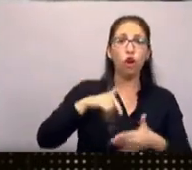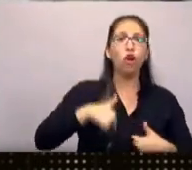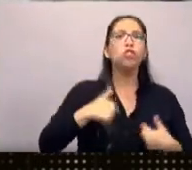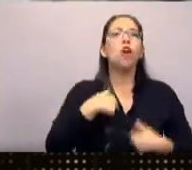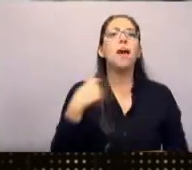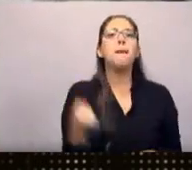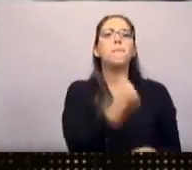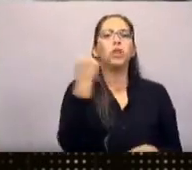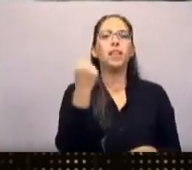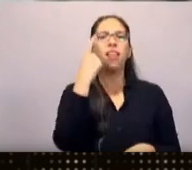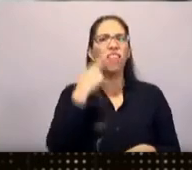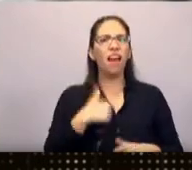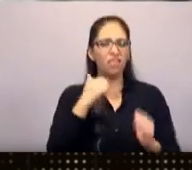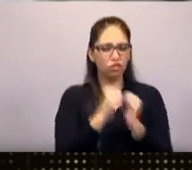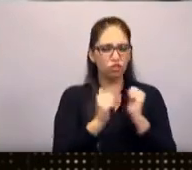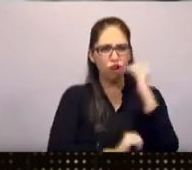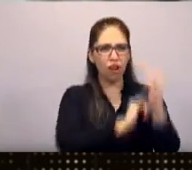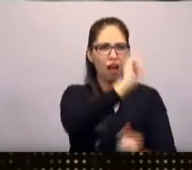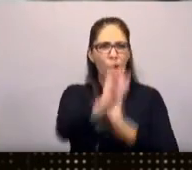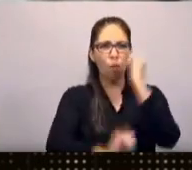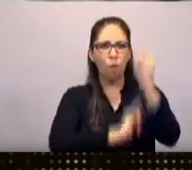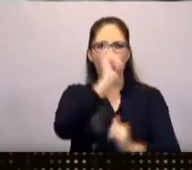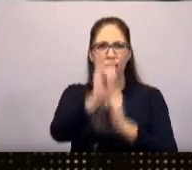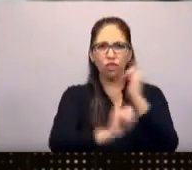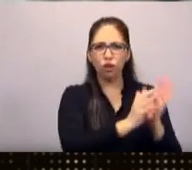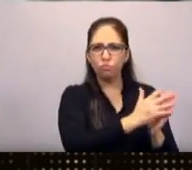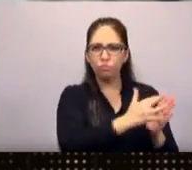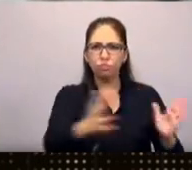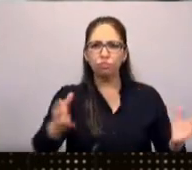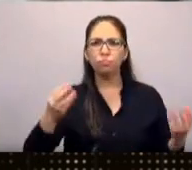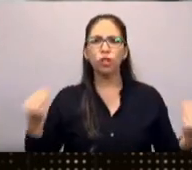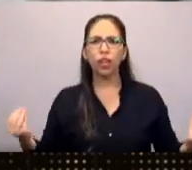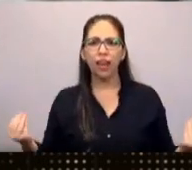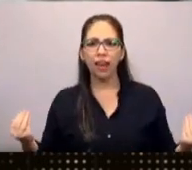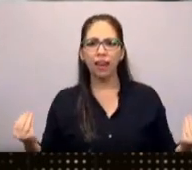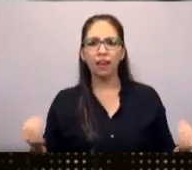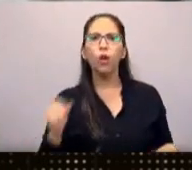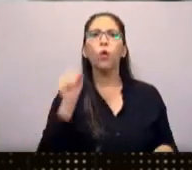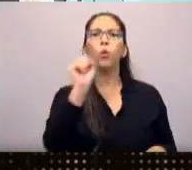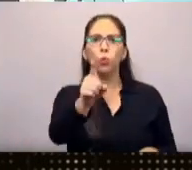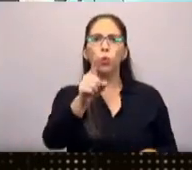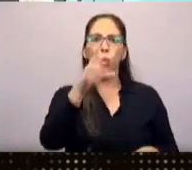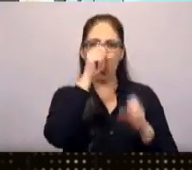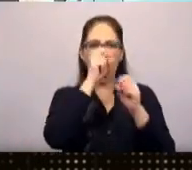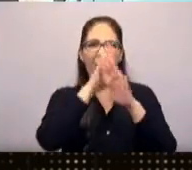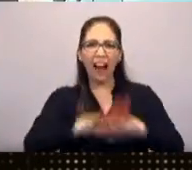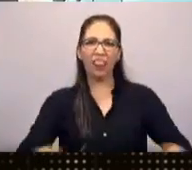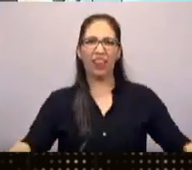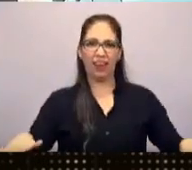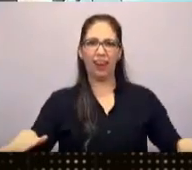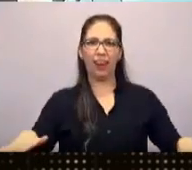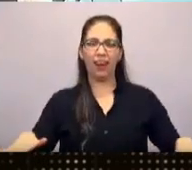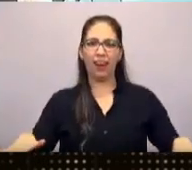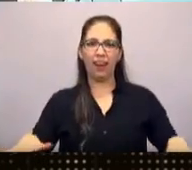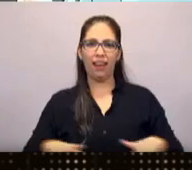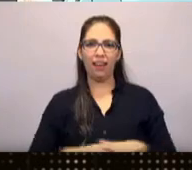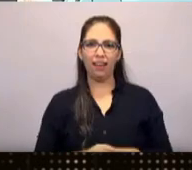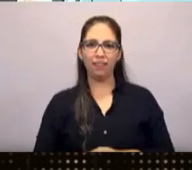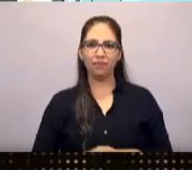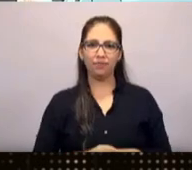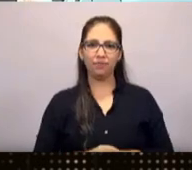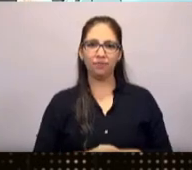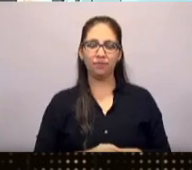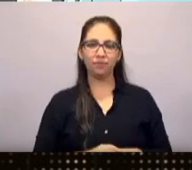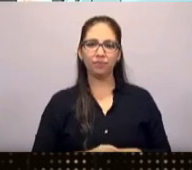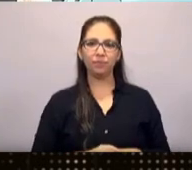pongo a contar esta historia porque este edificio Candela tu jardín de infantes